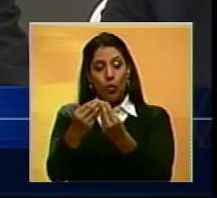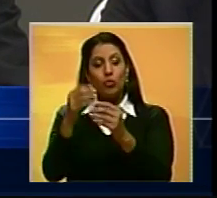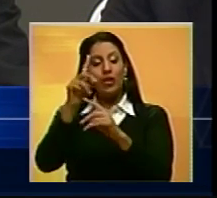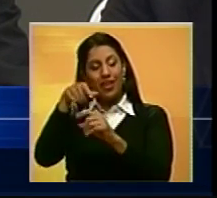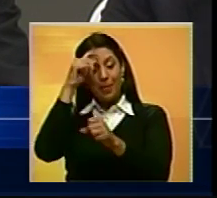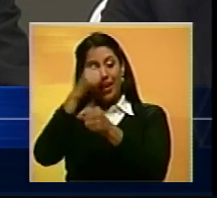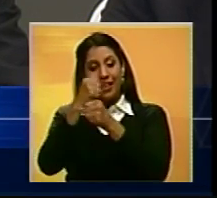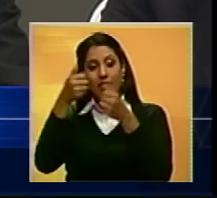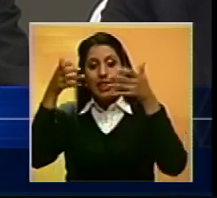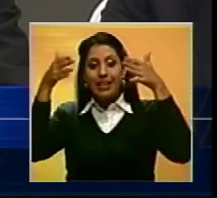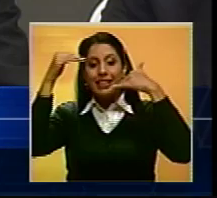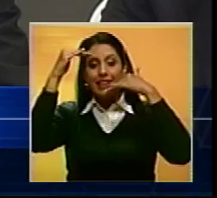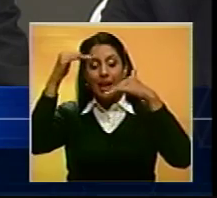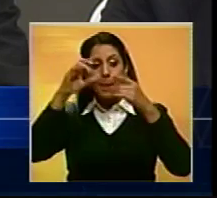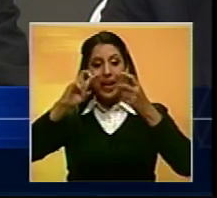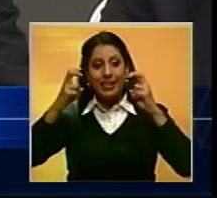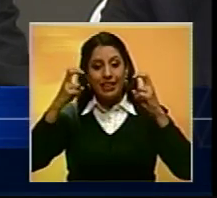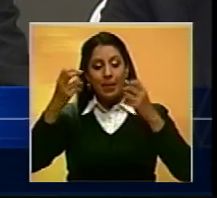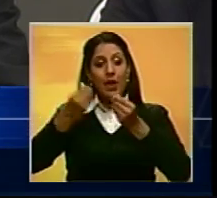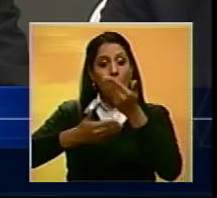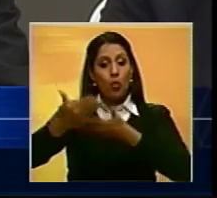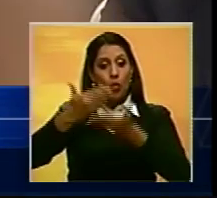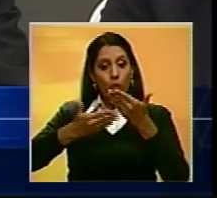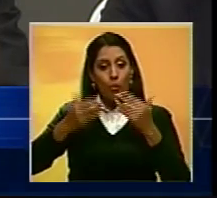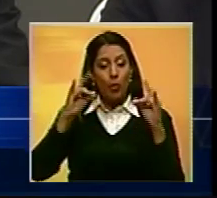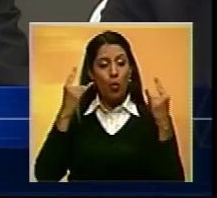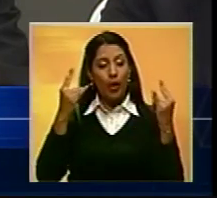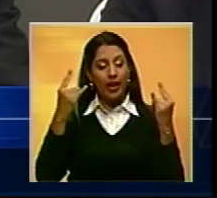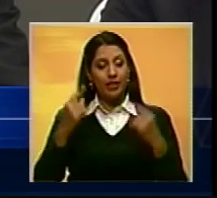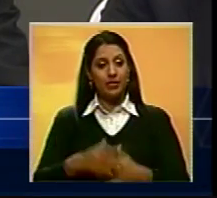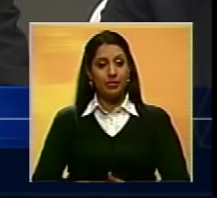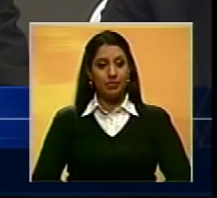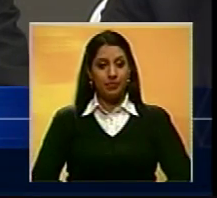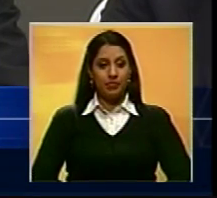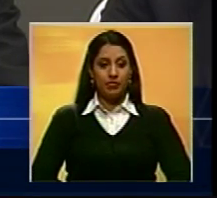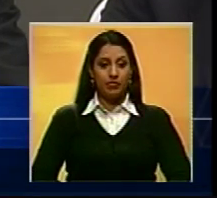para atender los temas económicos más urgentes.